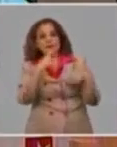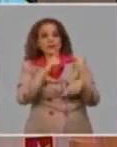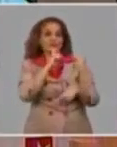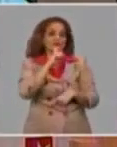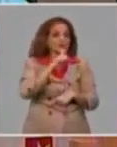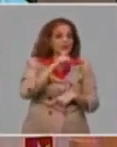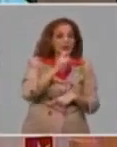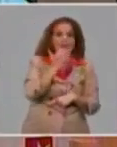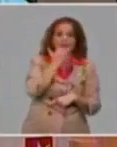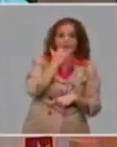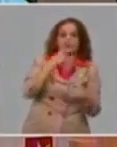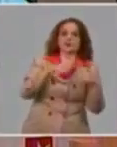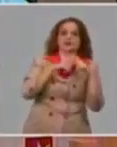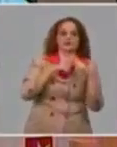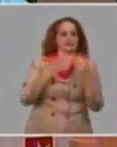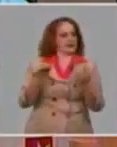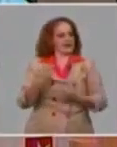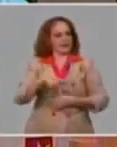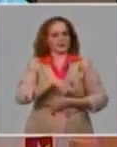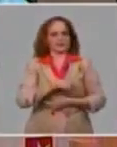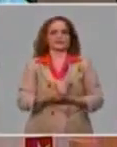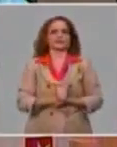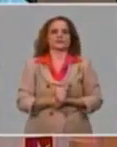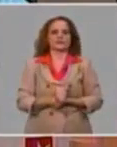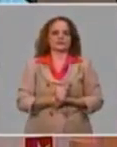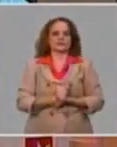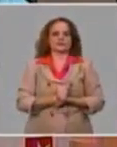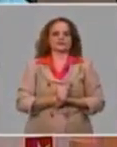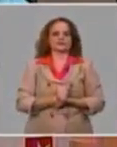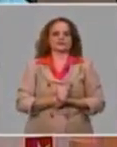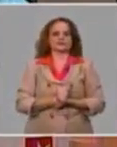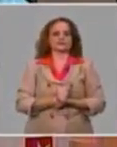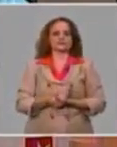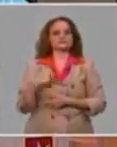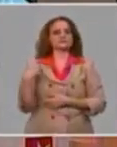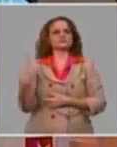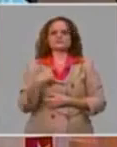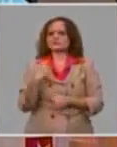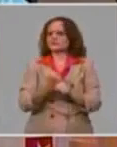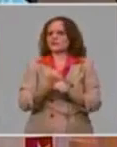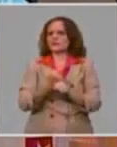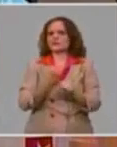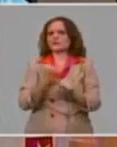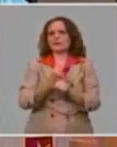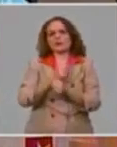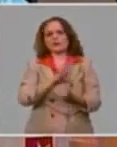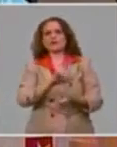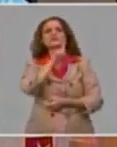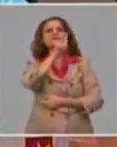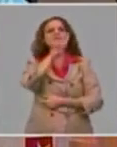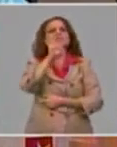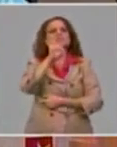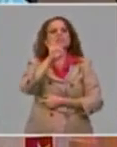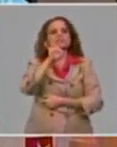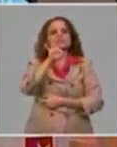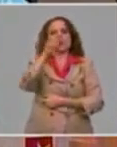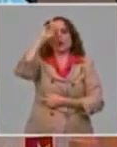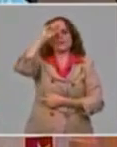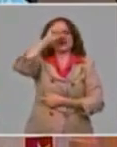inmediatamente. Estamos trabajamos en 18 hospitales, en 7 provincias del